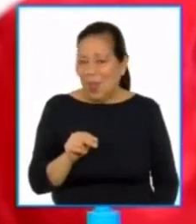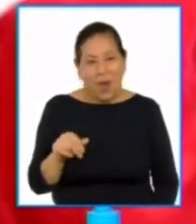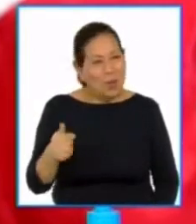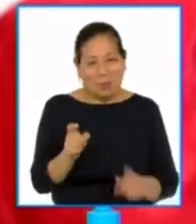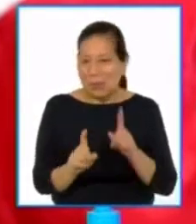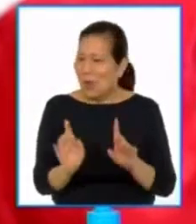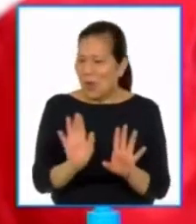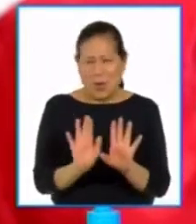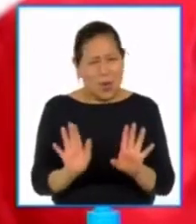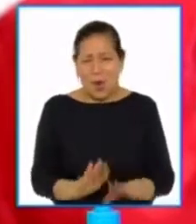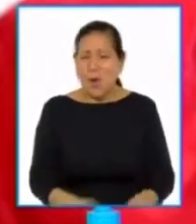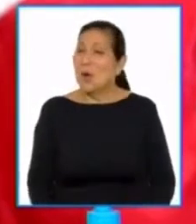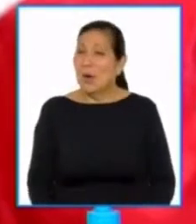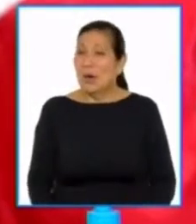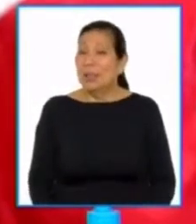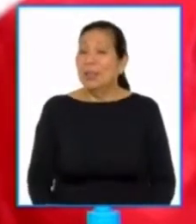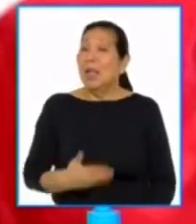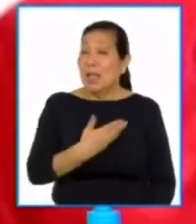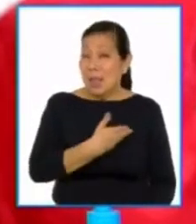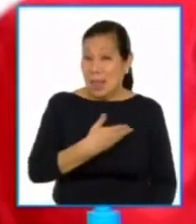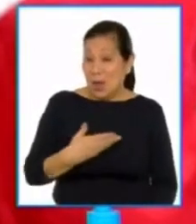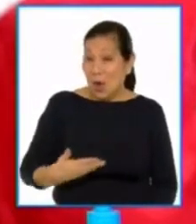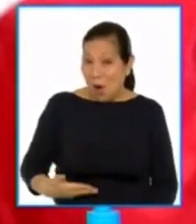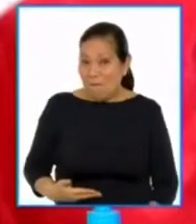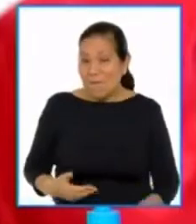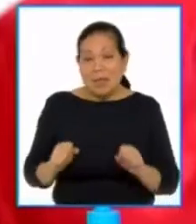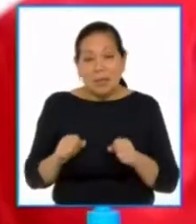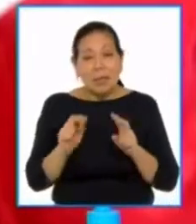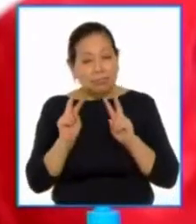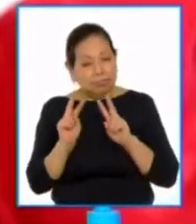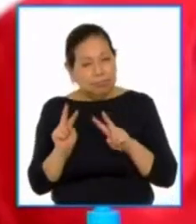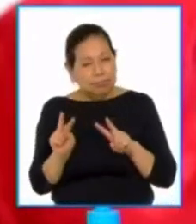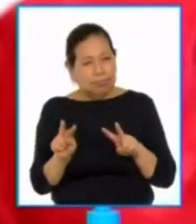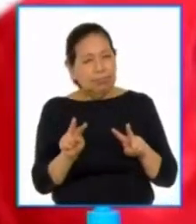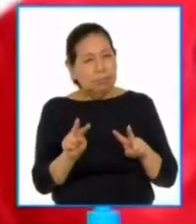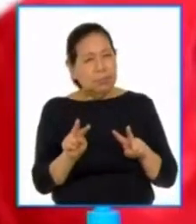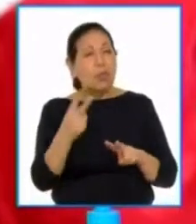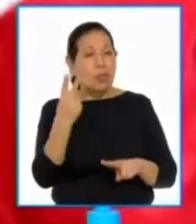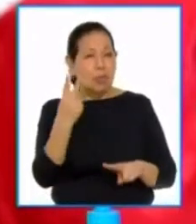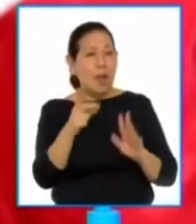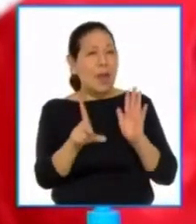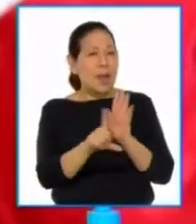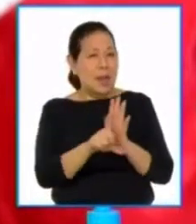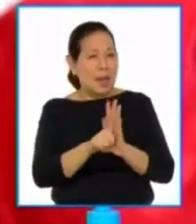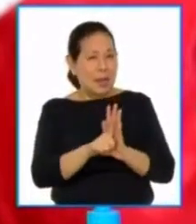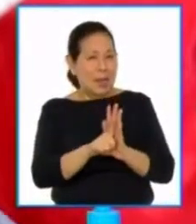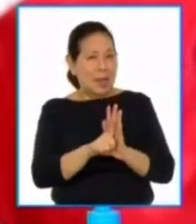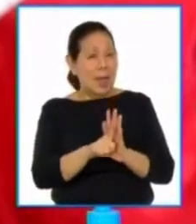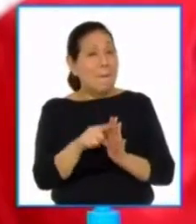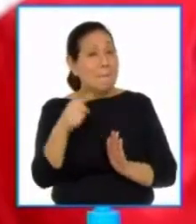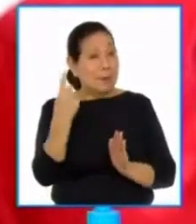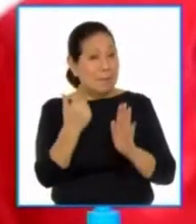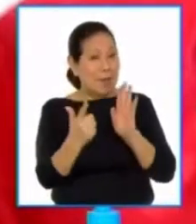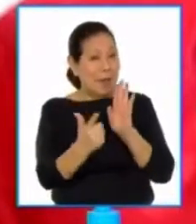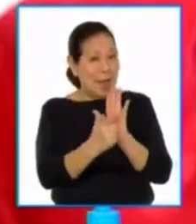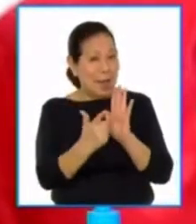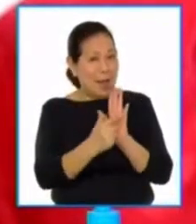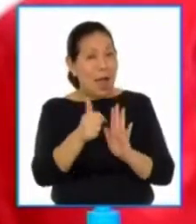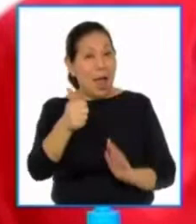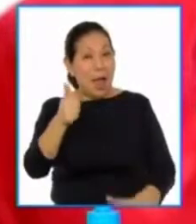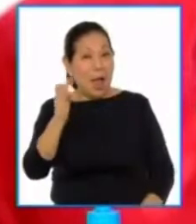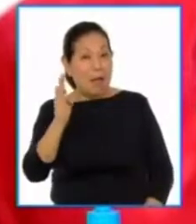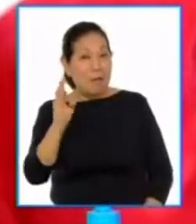resto. Desde el punto de vista del gobierno, vamos a observar ambas leyes. La primera ley de